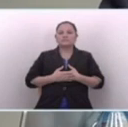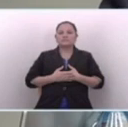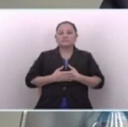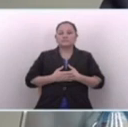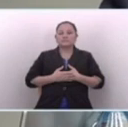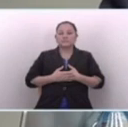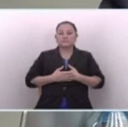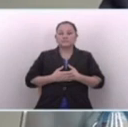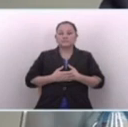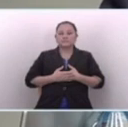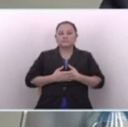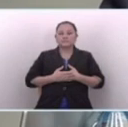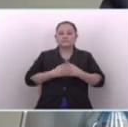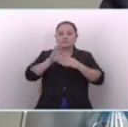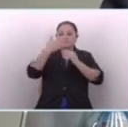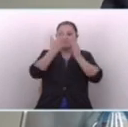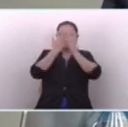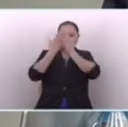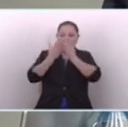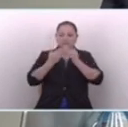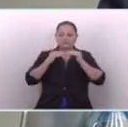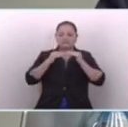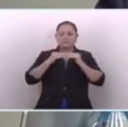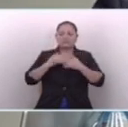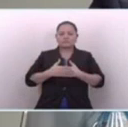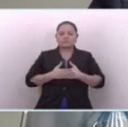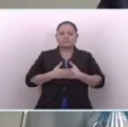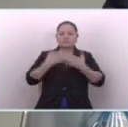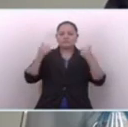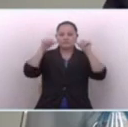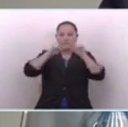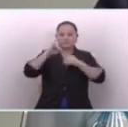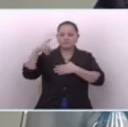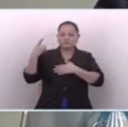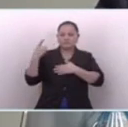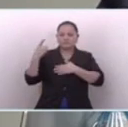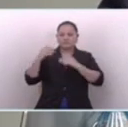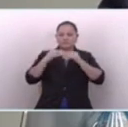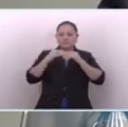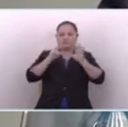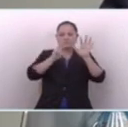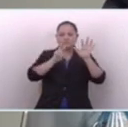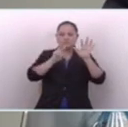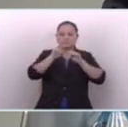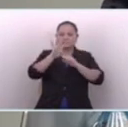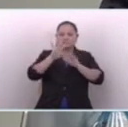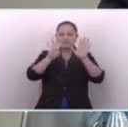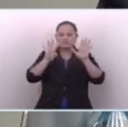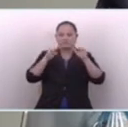tenemos, después de la lectura del acuerdo de Junta Directiva número